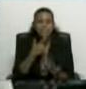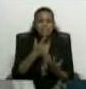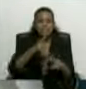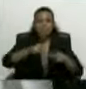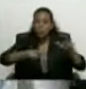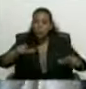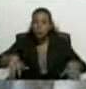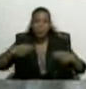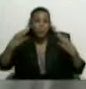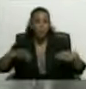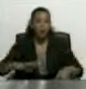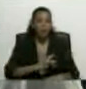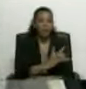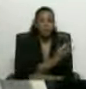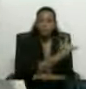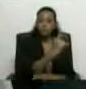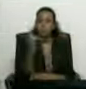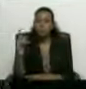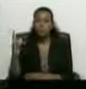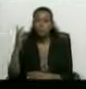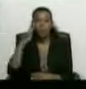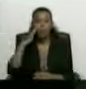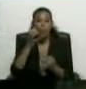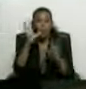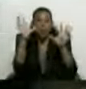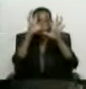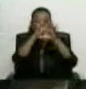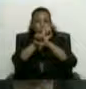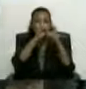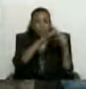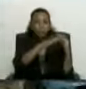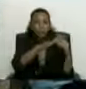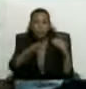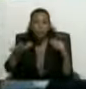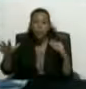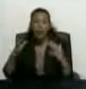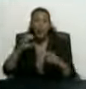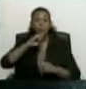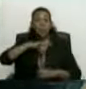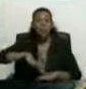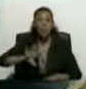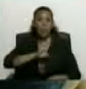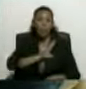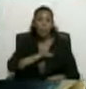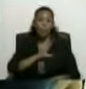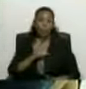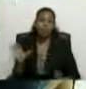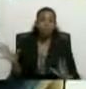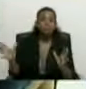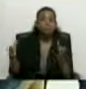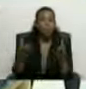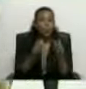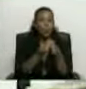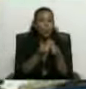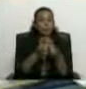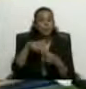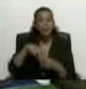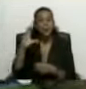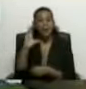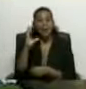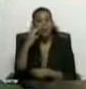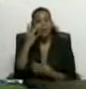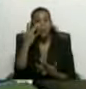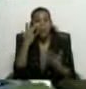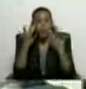urbanas, naturales, la vida nocturna y los epicentros históricos se conjugan para hacer de la capital